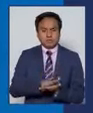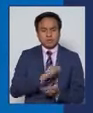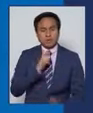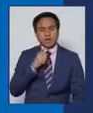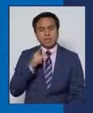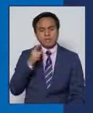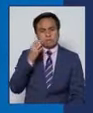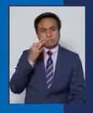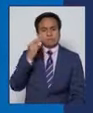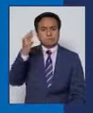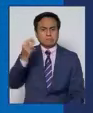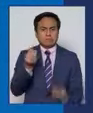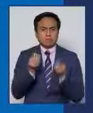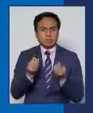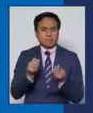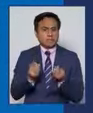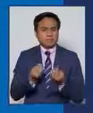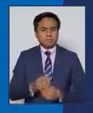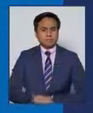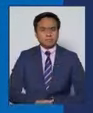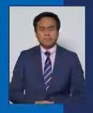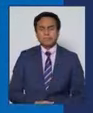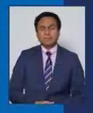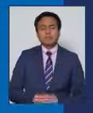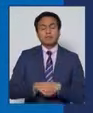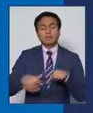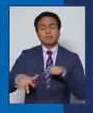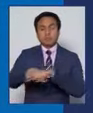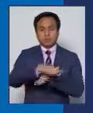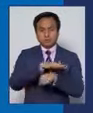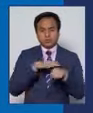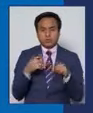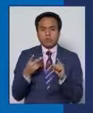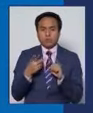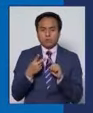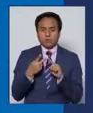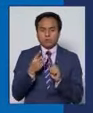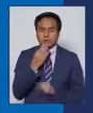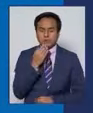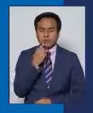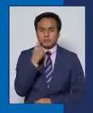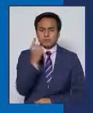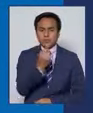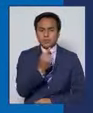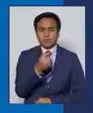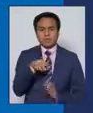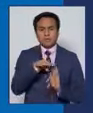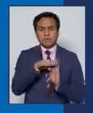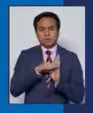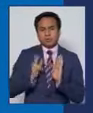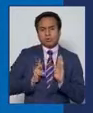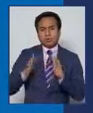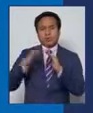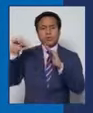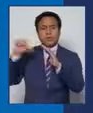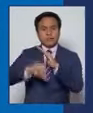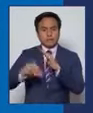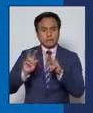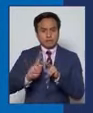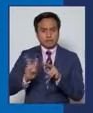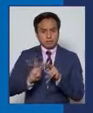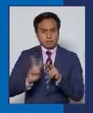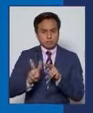cuál es el panorama que enfrentamos en adelante con esta situación. Y lo otro, le quería preguntar por el protocolo de las cuarentenas que se están